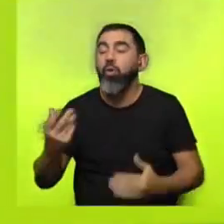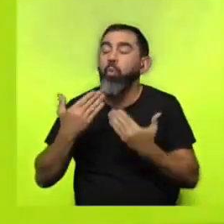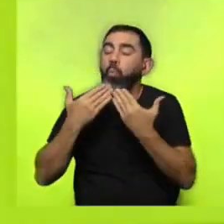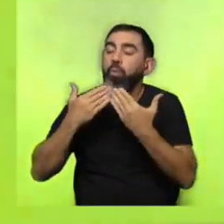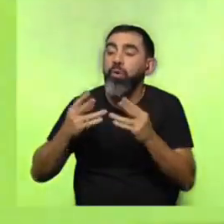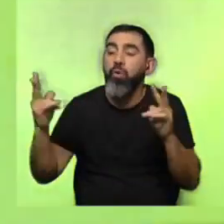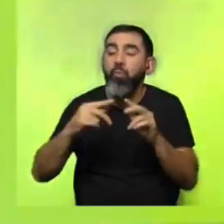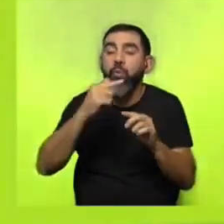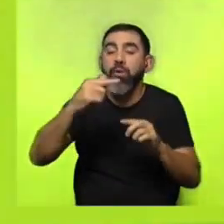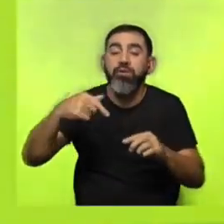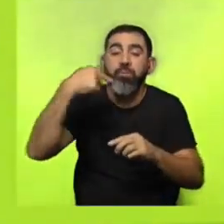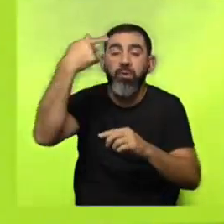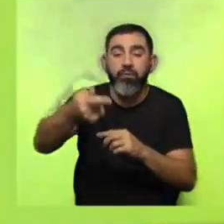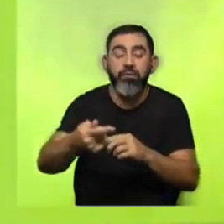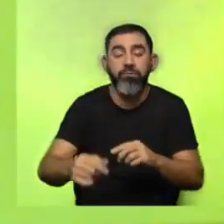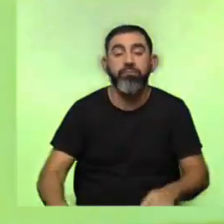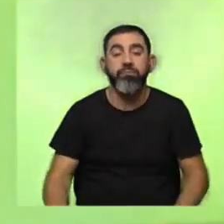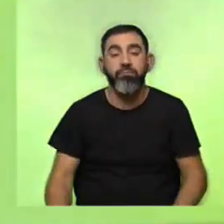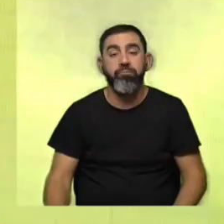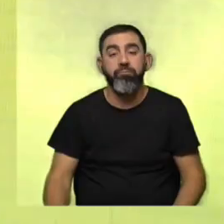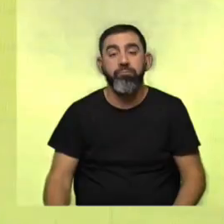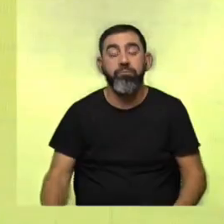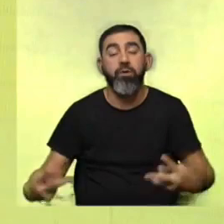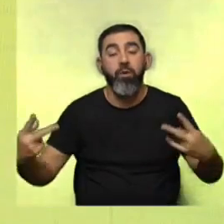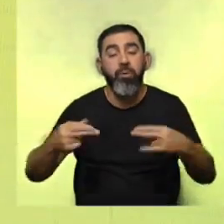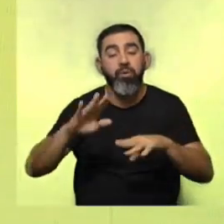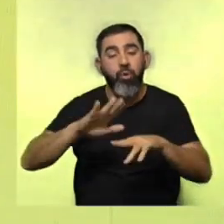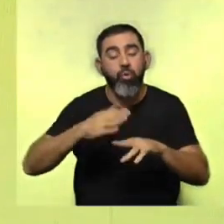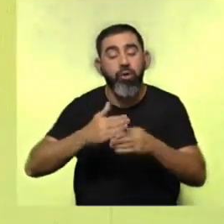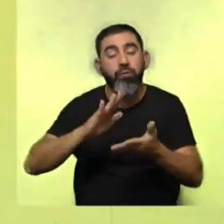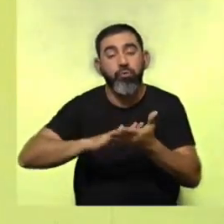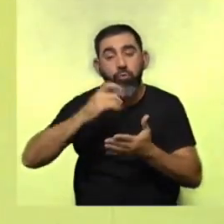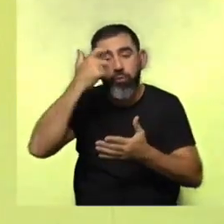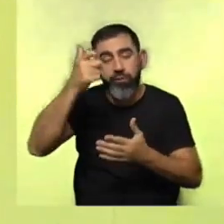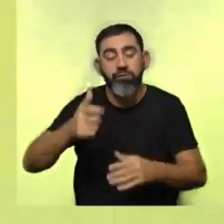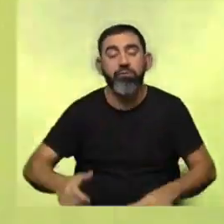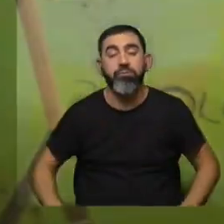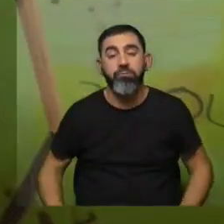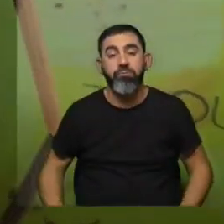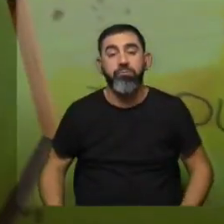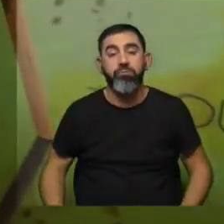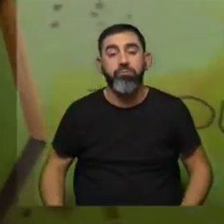Alexandra, muchas gracias. Nos vemos la semana que viene. Hasta la semana que viene. Nueva pausa en Sobre Ciencia, ya volvemos.